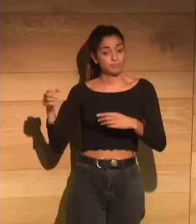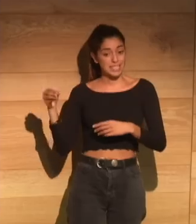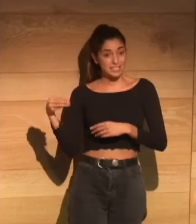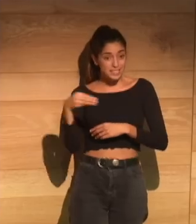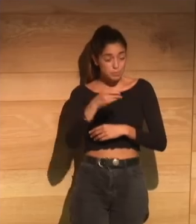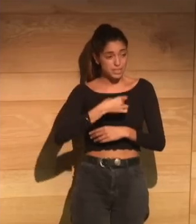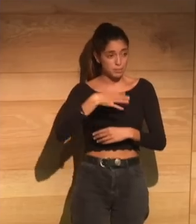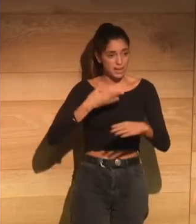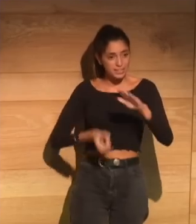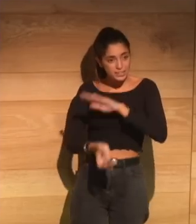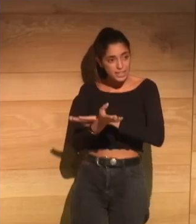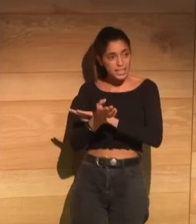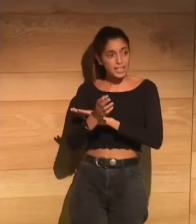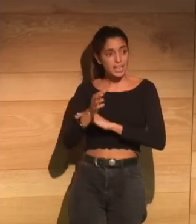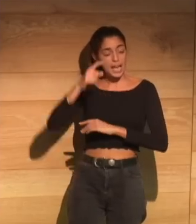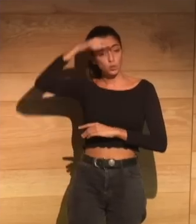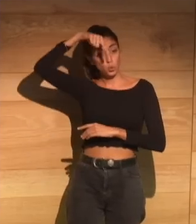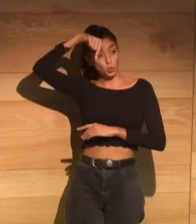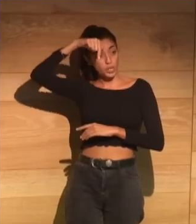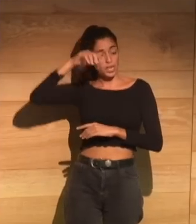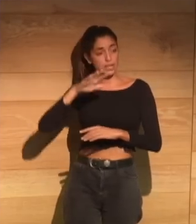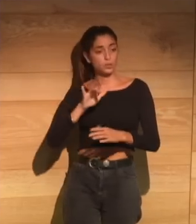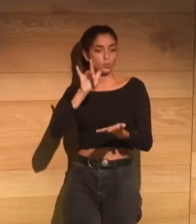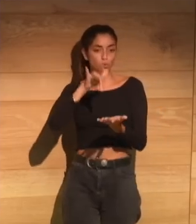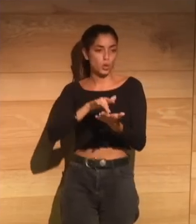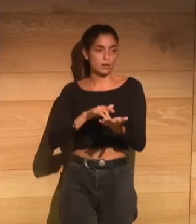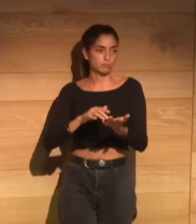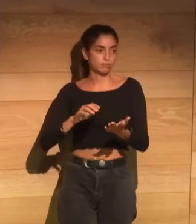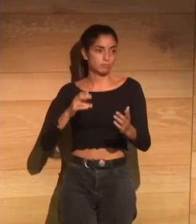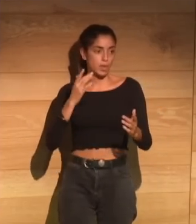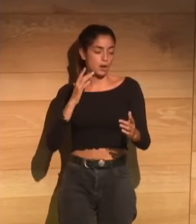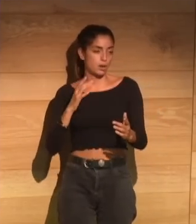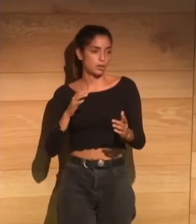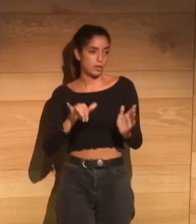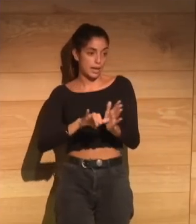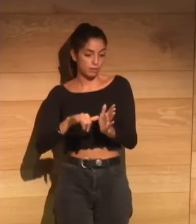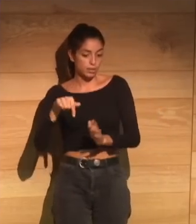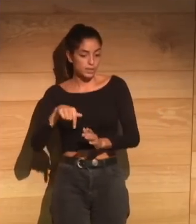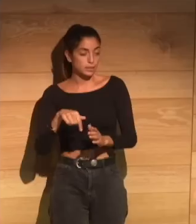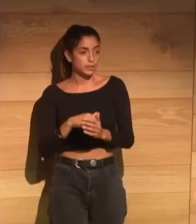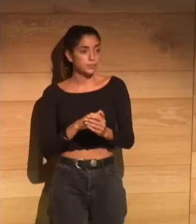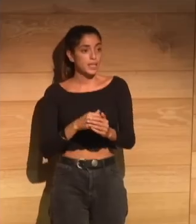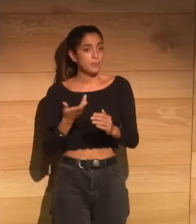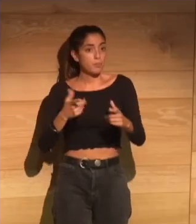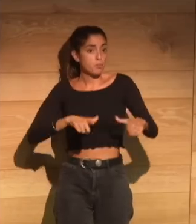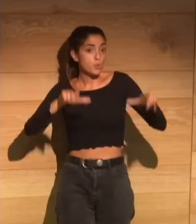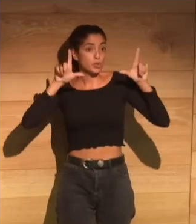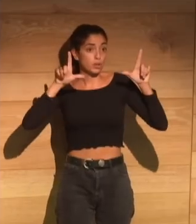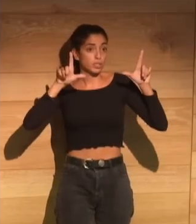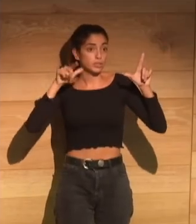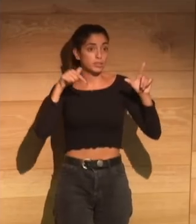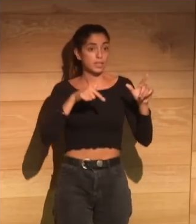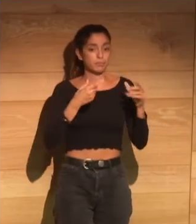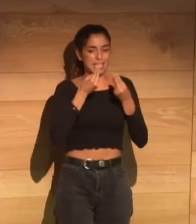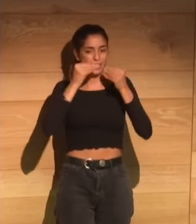a Grecia y a Turquía, es decir, cuando llega a Occidente, se crea el primer protagonista. Ya las historias dejan de